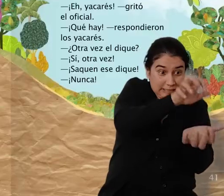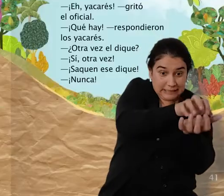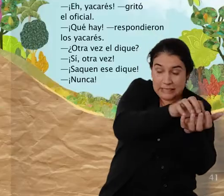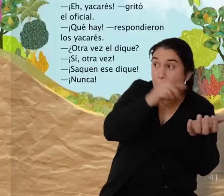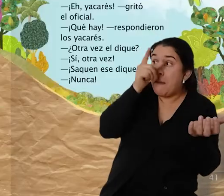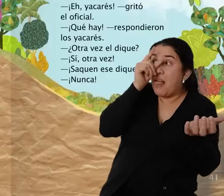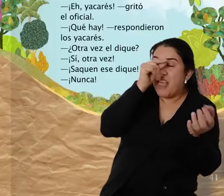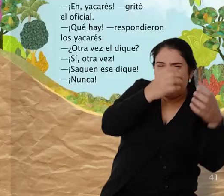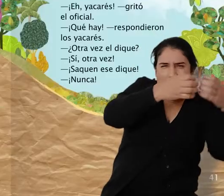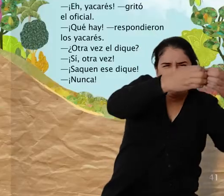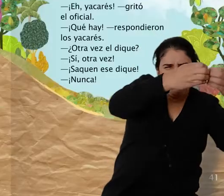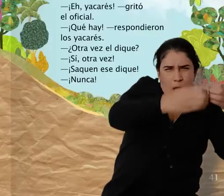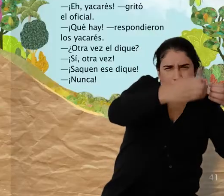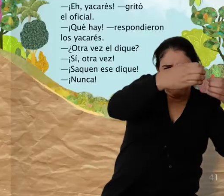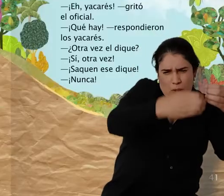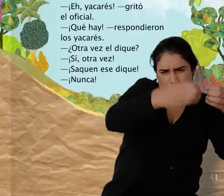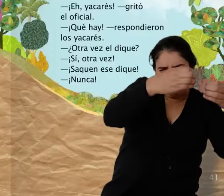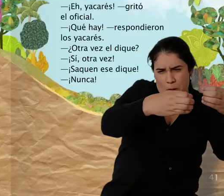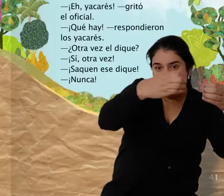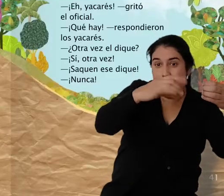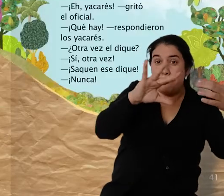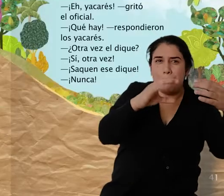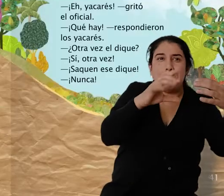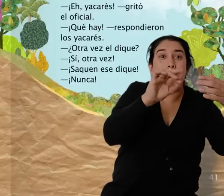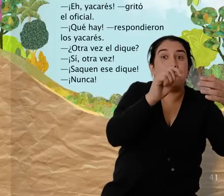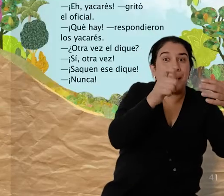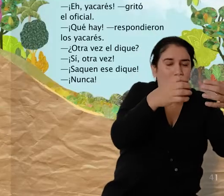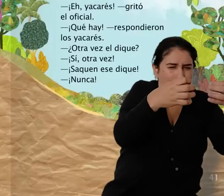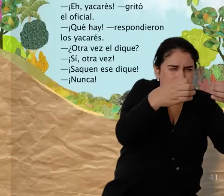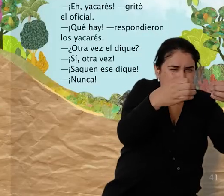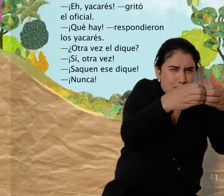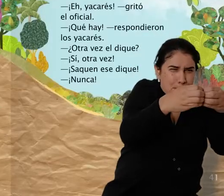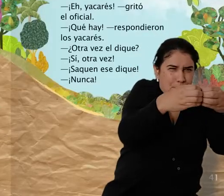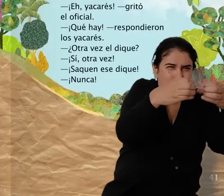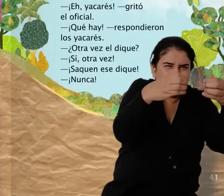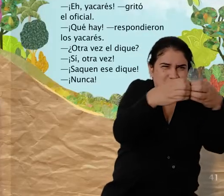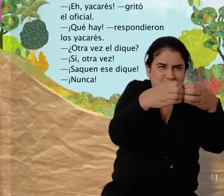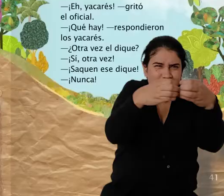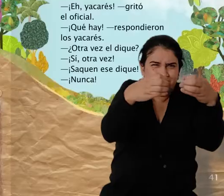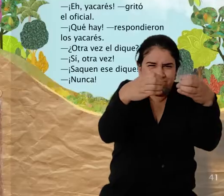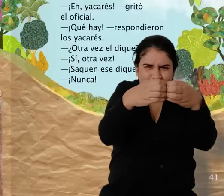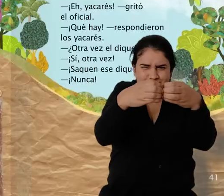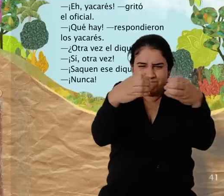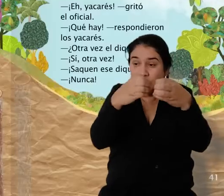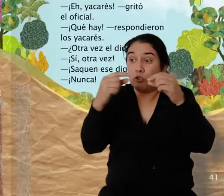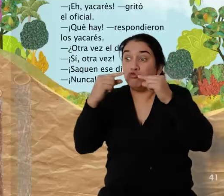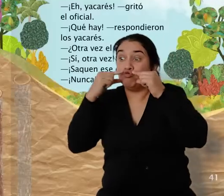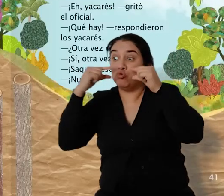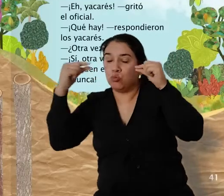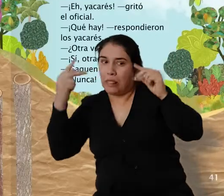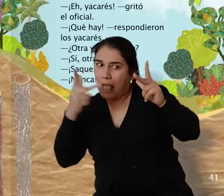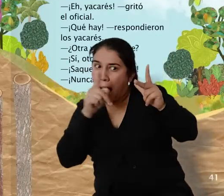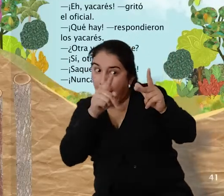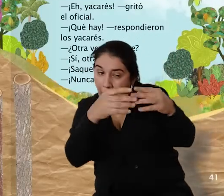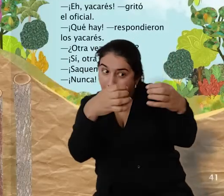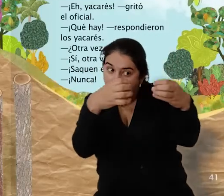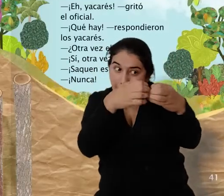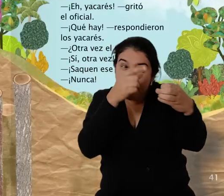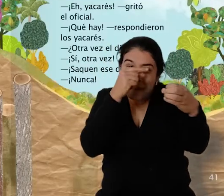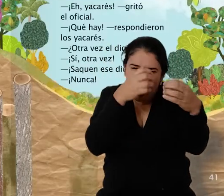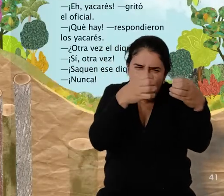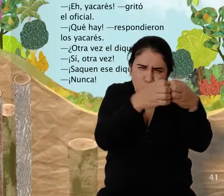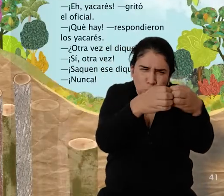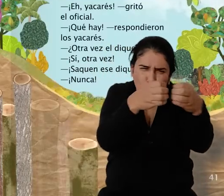comenzaron enseguida otro, pero mucho más fuerte que los anteriores porque, por consejo del surubí, colocaron los